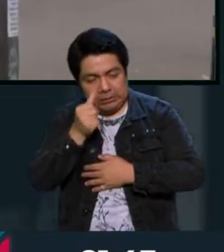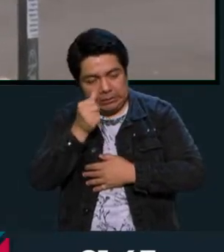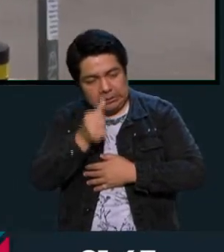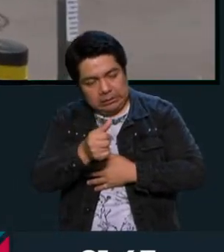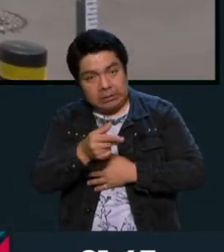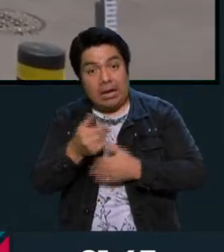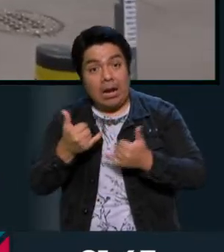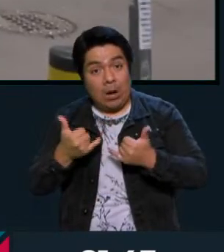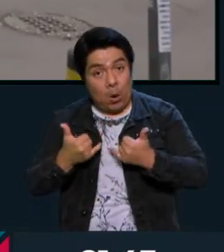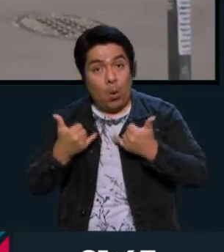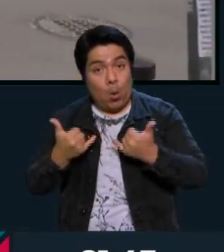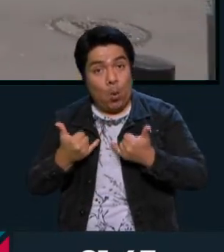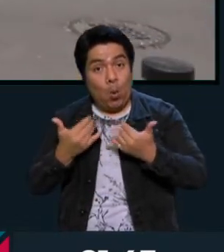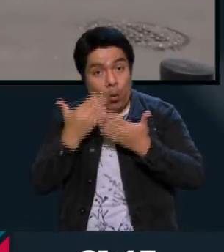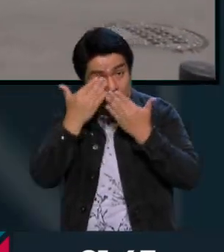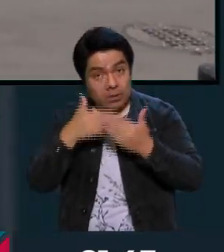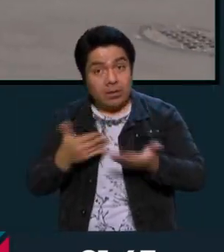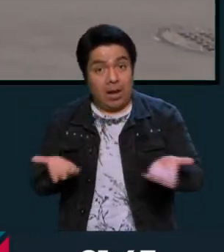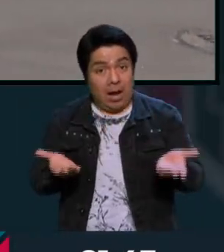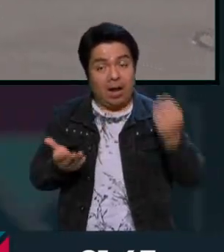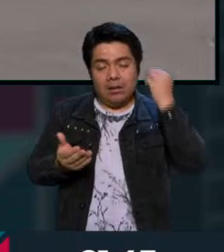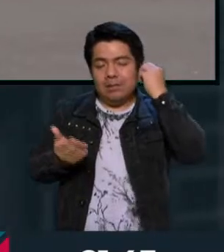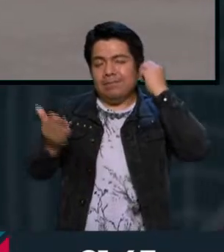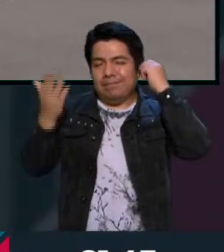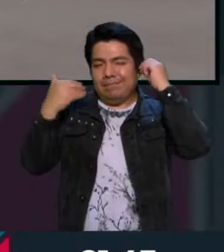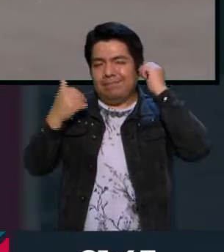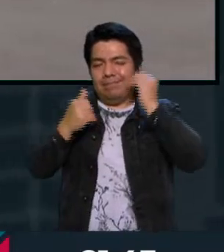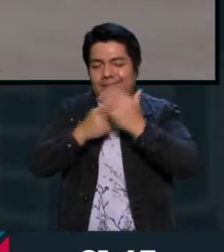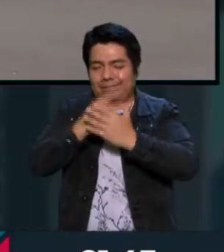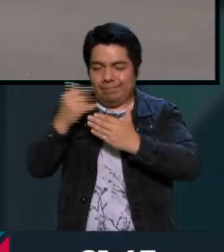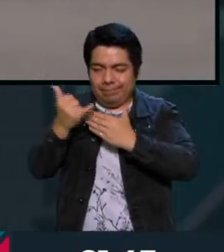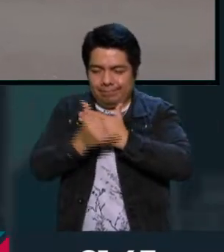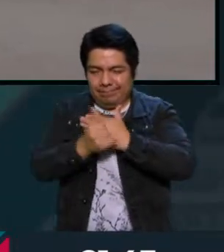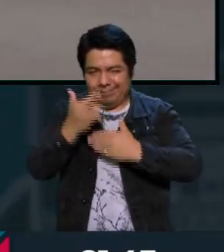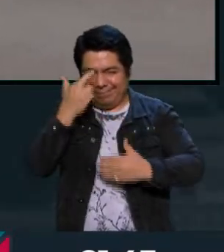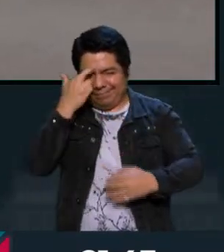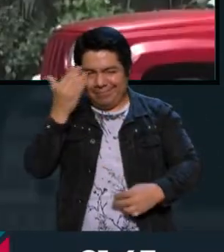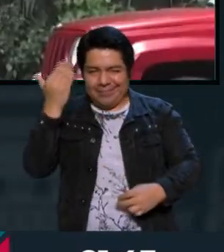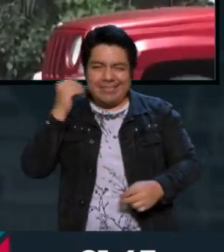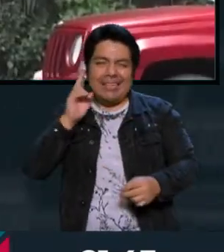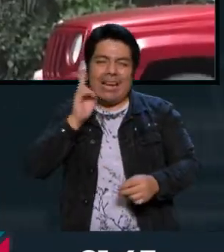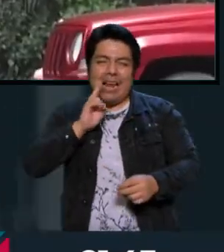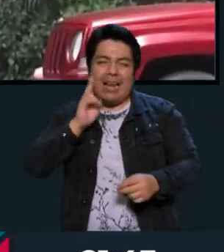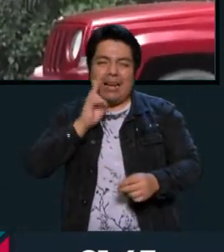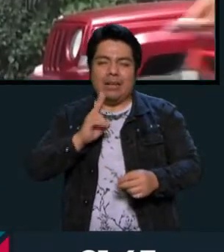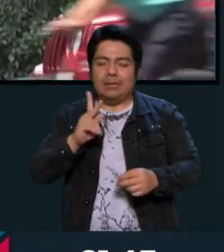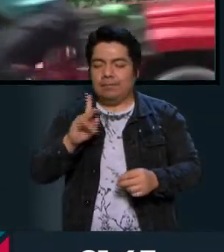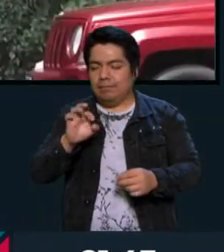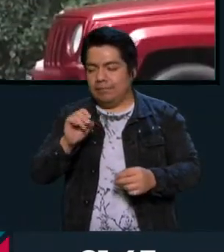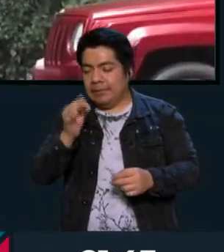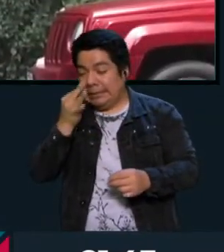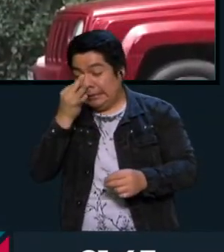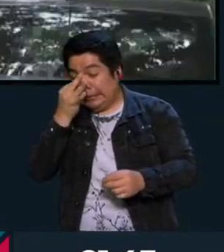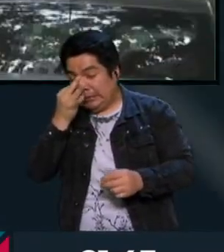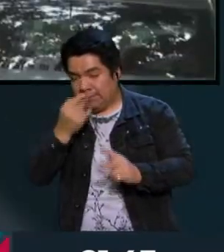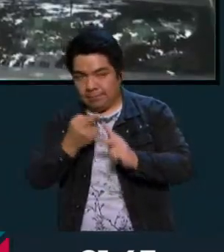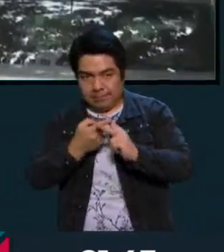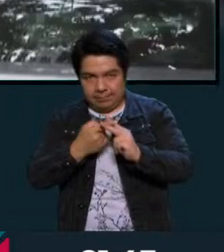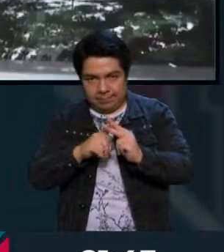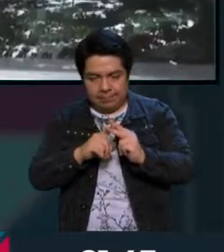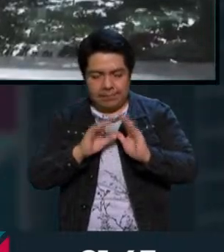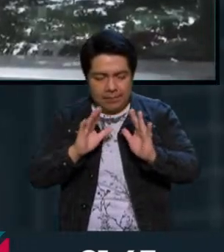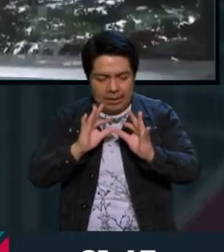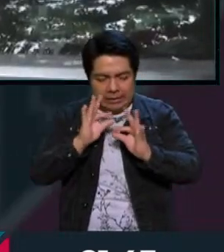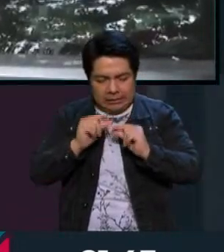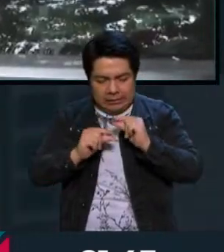a los jóvenes, como ya está planteado en un primer proyecto piloto que está por desarrollarse. Ya estamos a